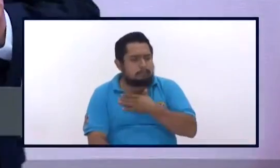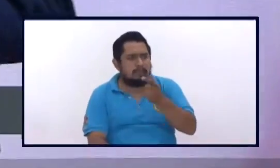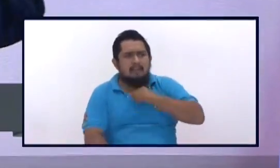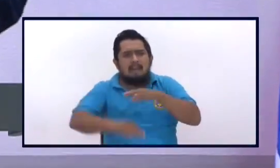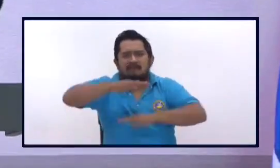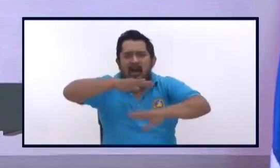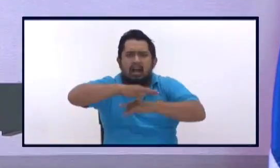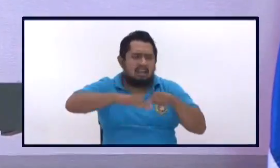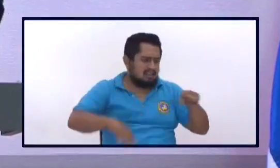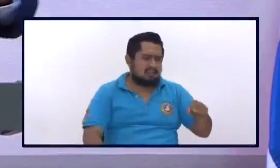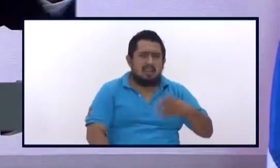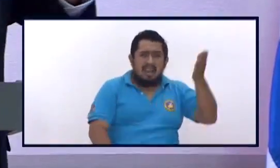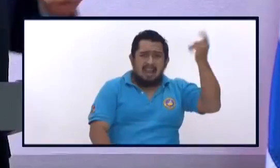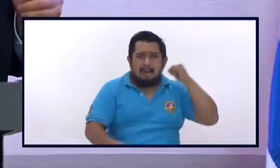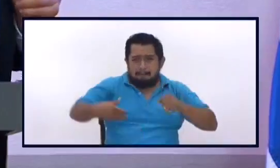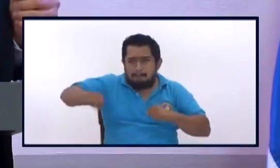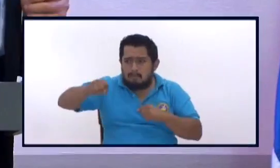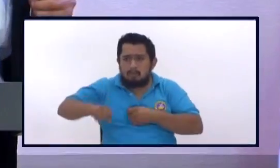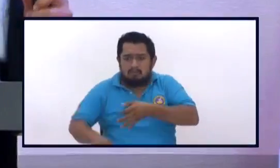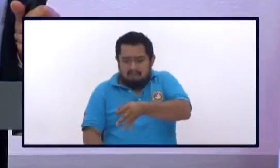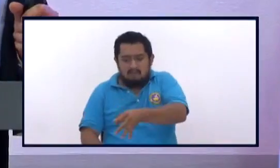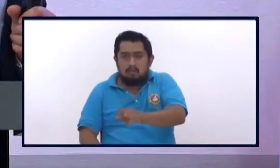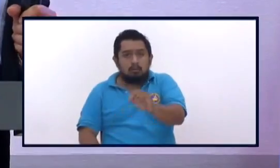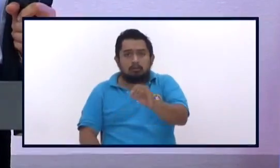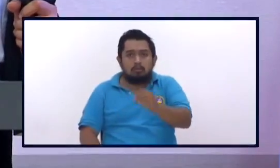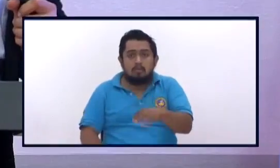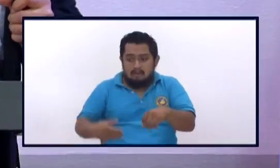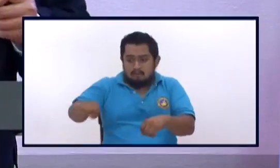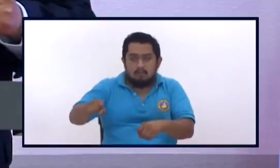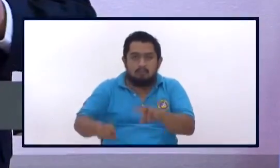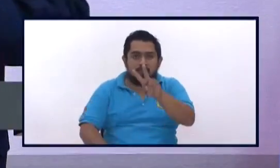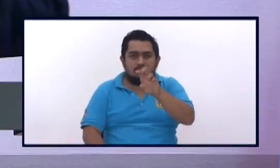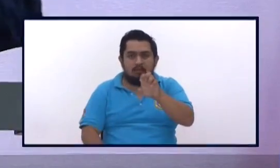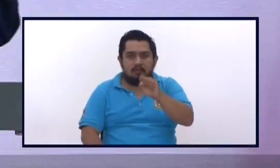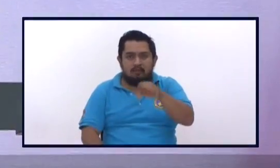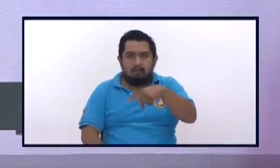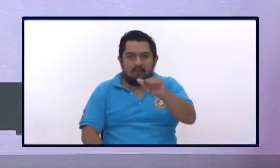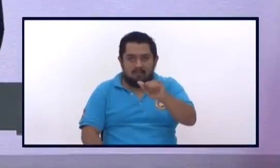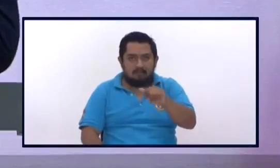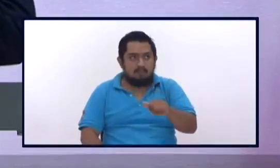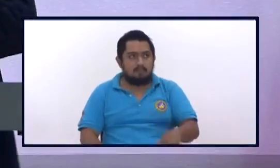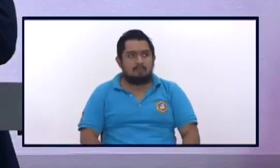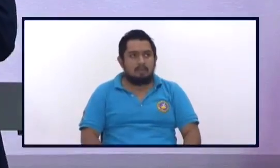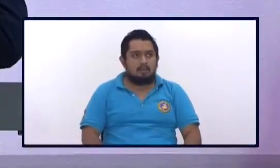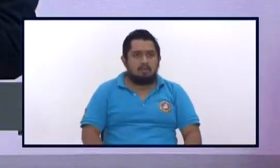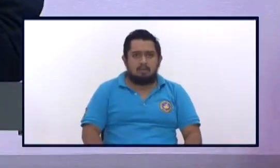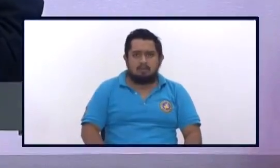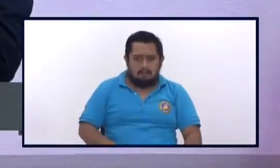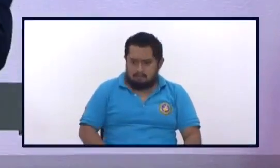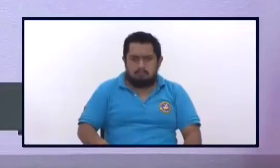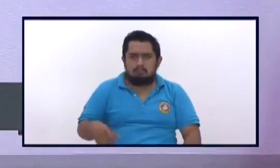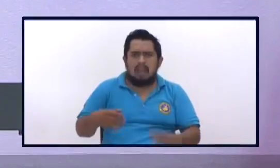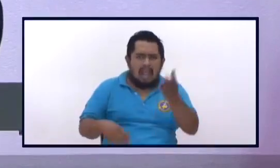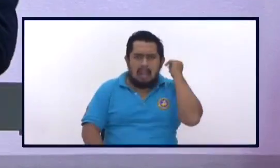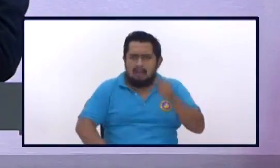básico las motos de antes no tenían ni llaves más algunas vespas de modelo del 60 del 70 no tenían llave eran directas las del